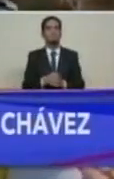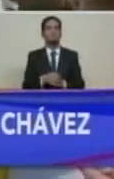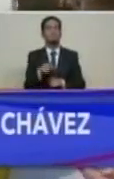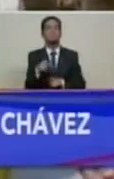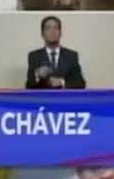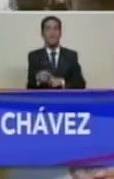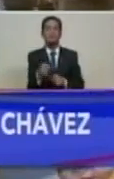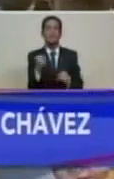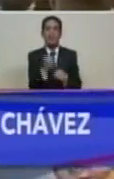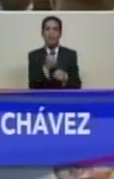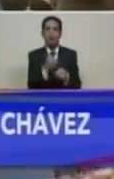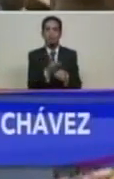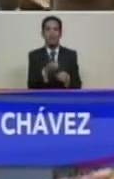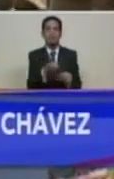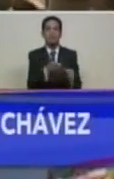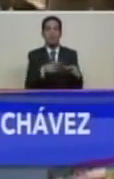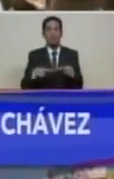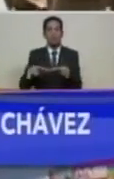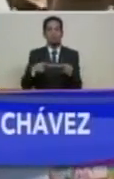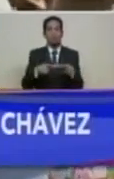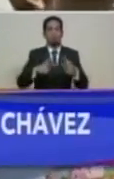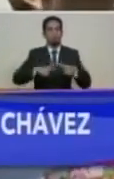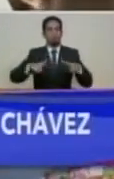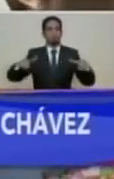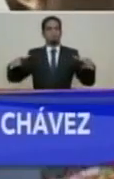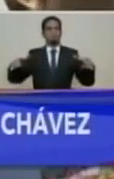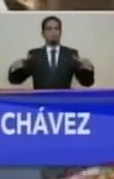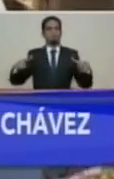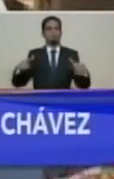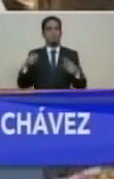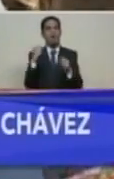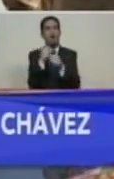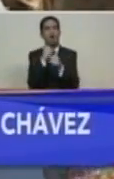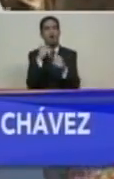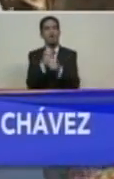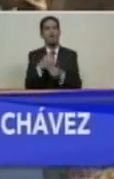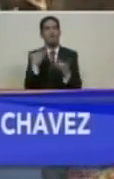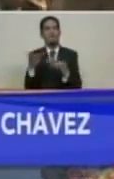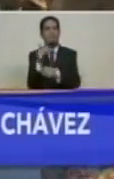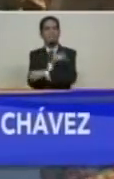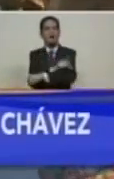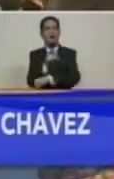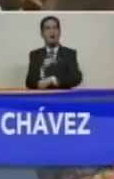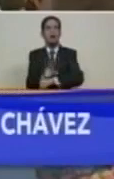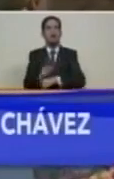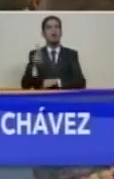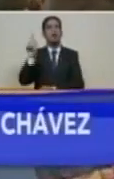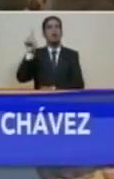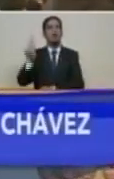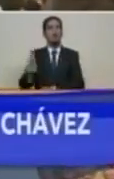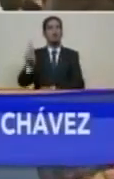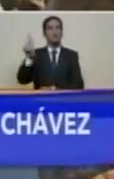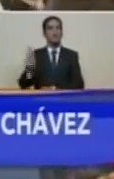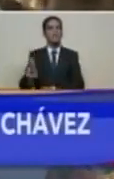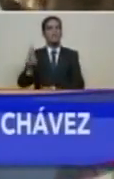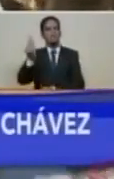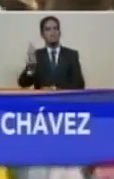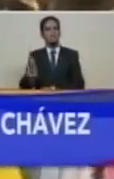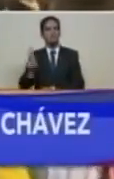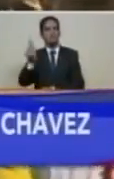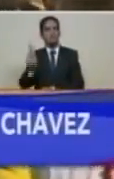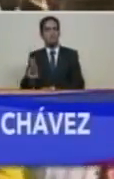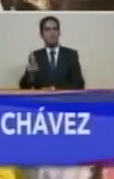de nuestra ciudad. Es una obra para la parroquia Unare, que es una parroquia combativa de